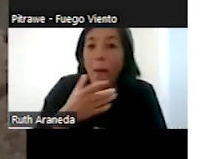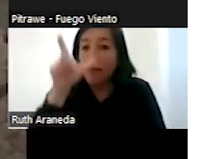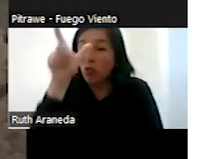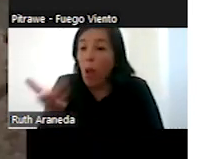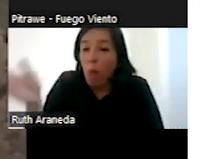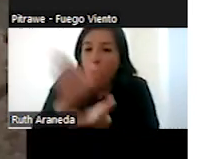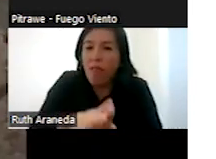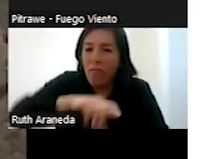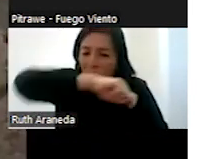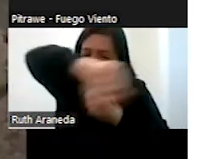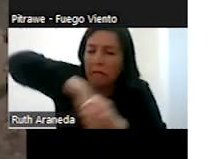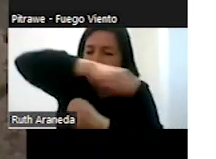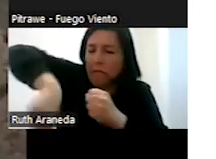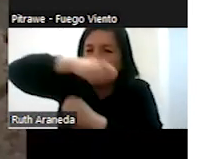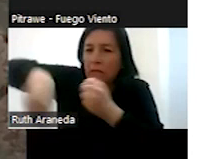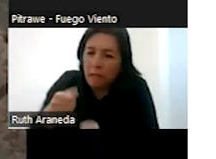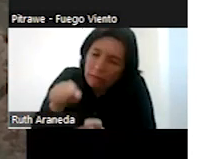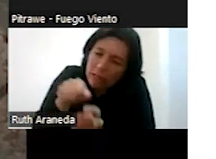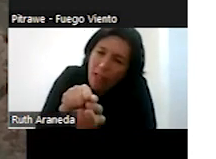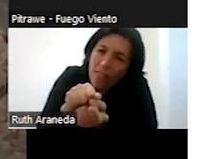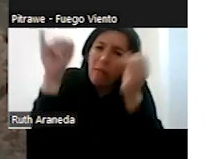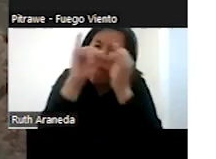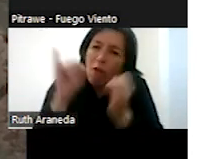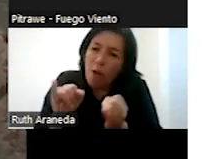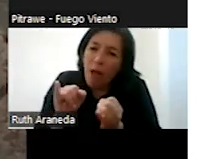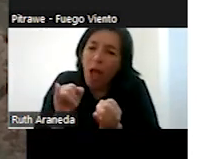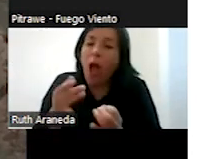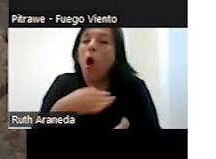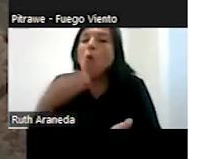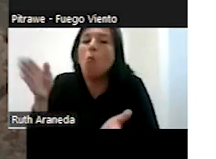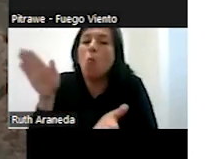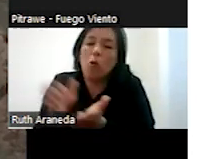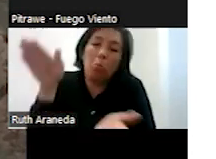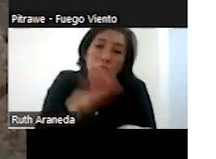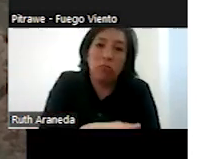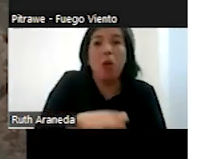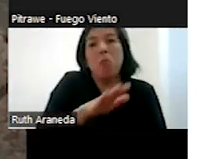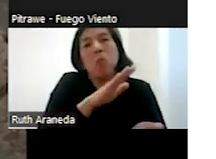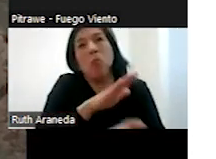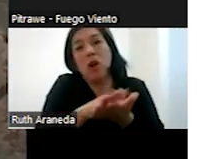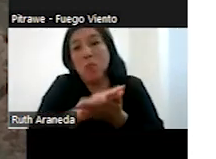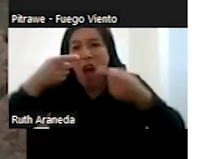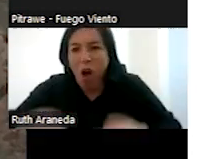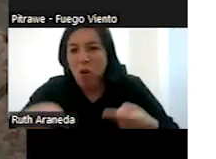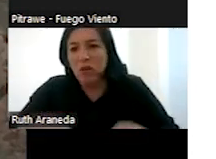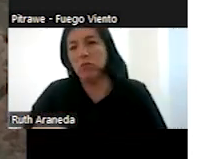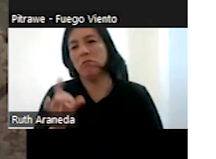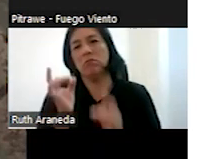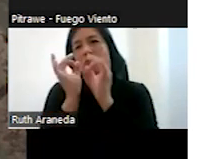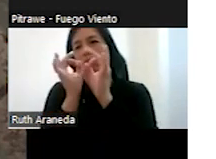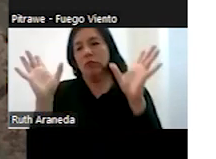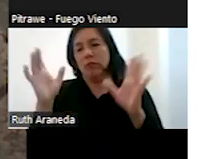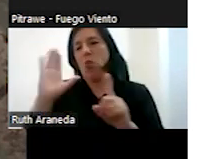que hay tan variabilidad de formas de disponer los muertos. Nosotros tenemos una forma estandarizada, digamos. Es un patrón cultural